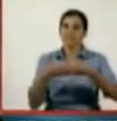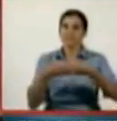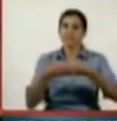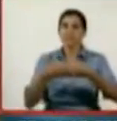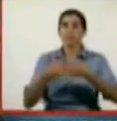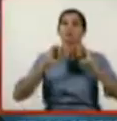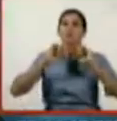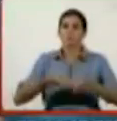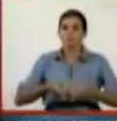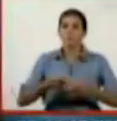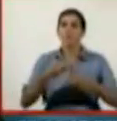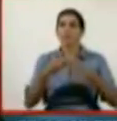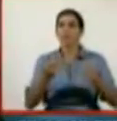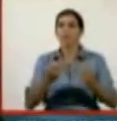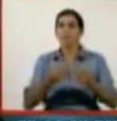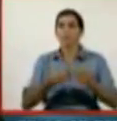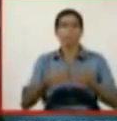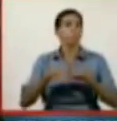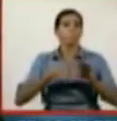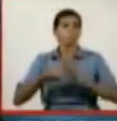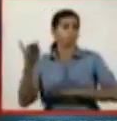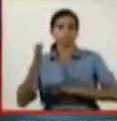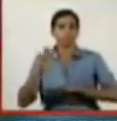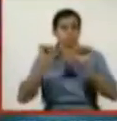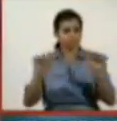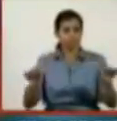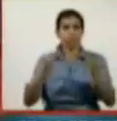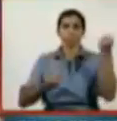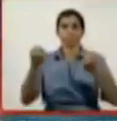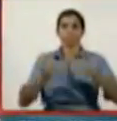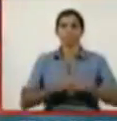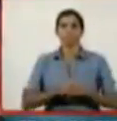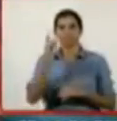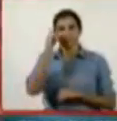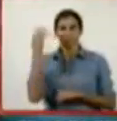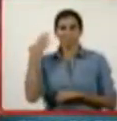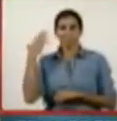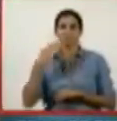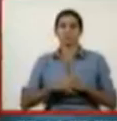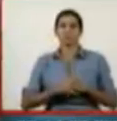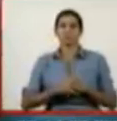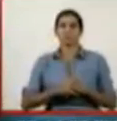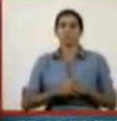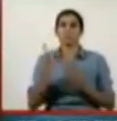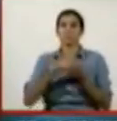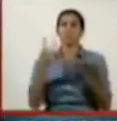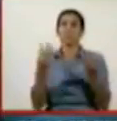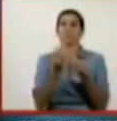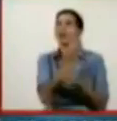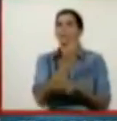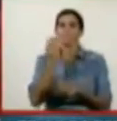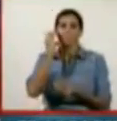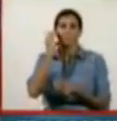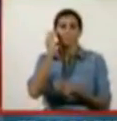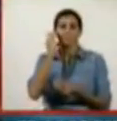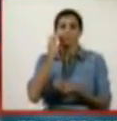autopista para que no vinieran los autobuses en esos días se hizo famoso por participar junto a capriles radonski en